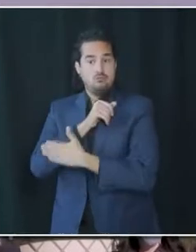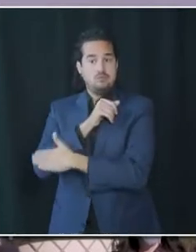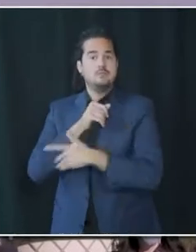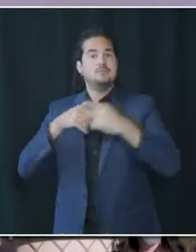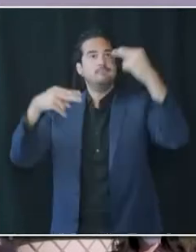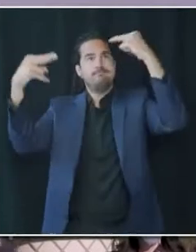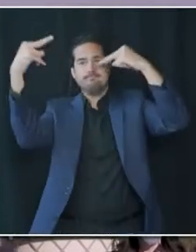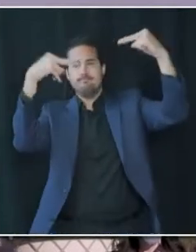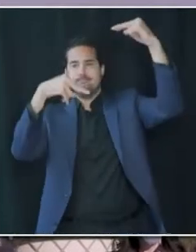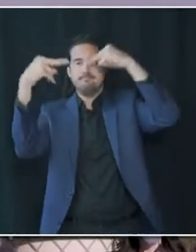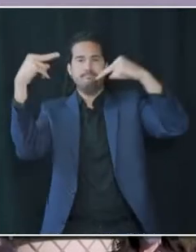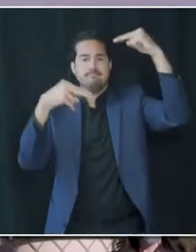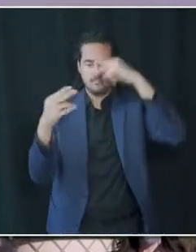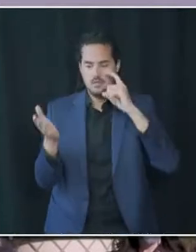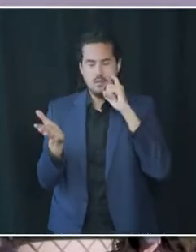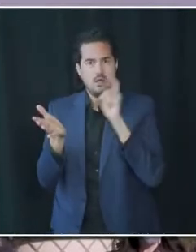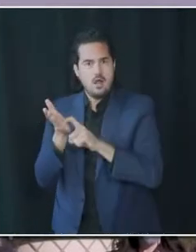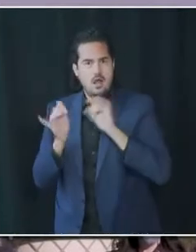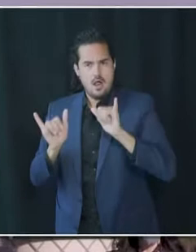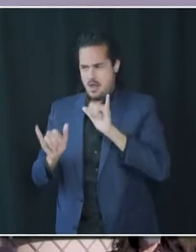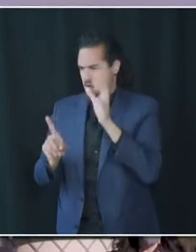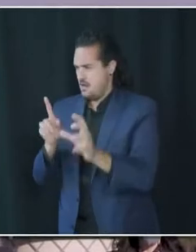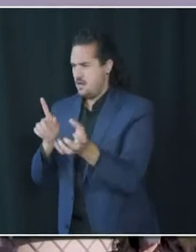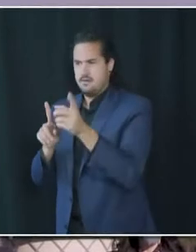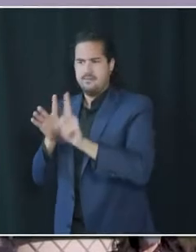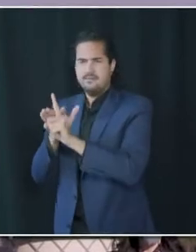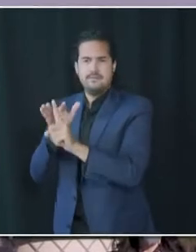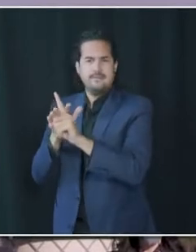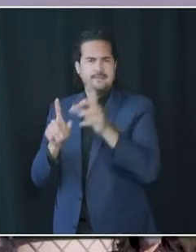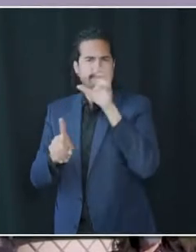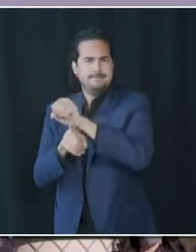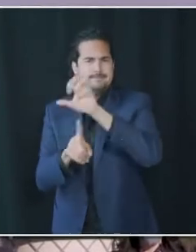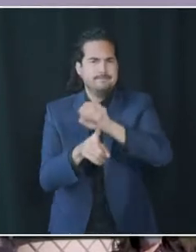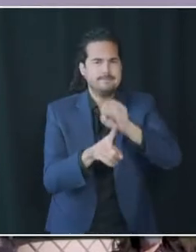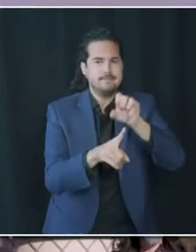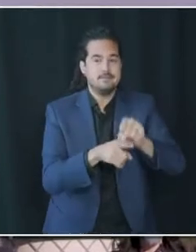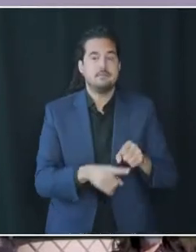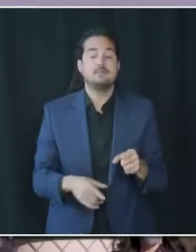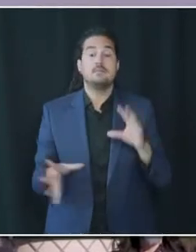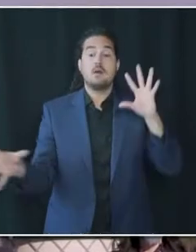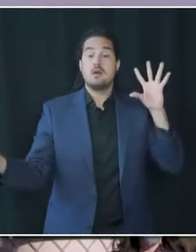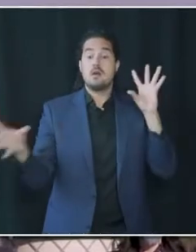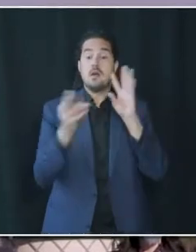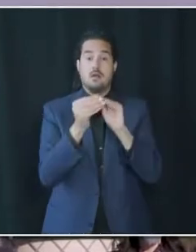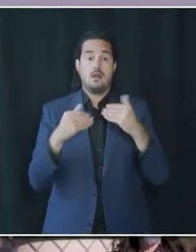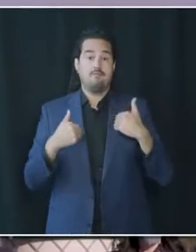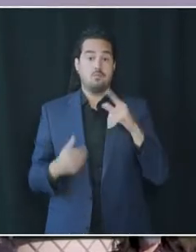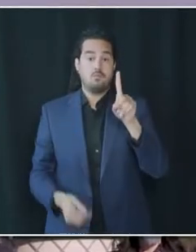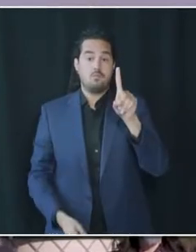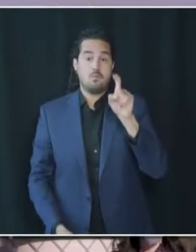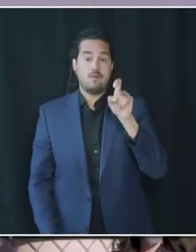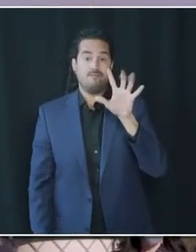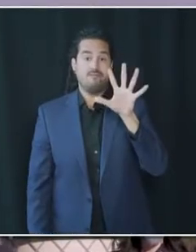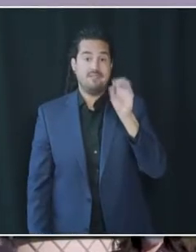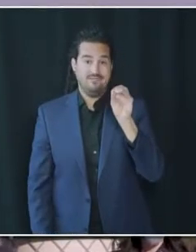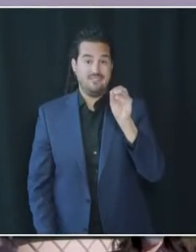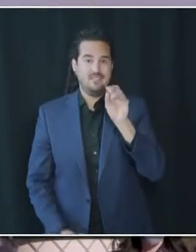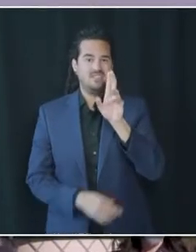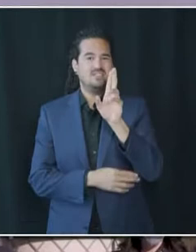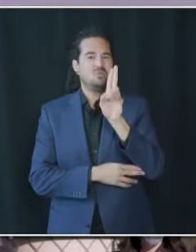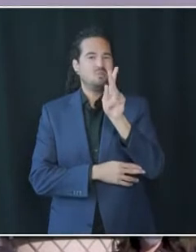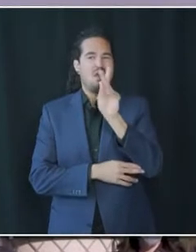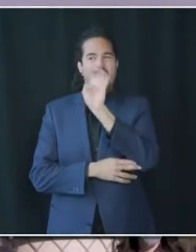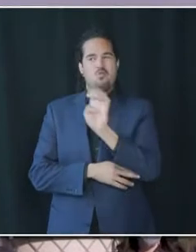primer día hemos estado analizando estas genomas y sus mutaciones tenemos 150 variantes del reino unido- reportados de